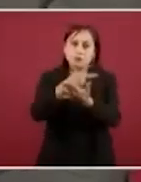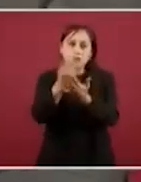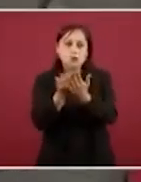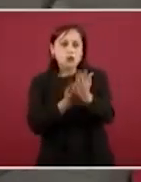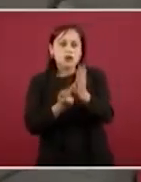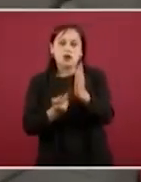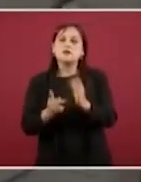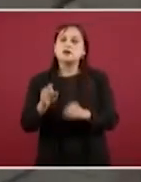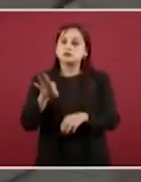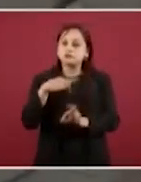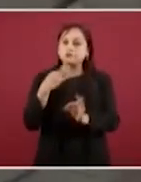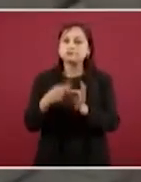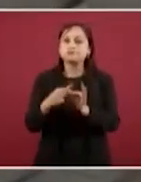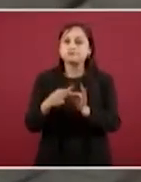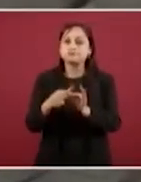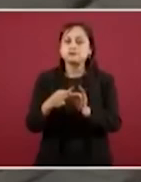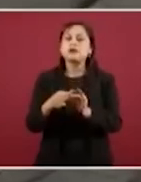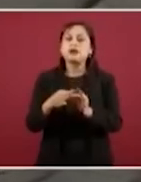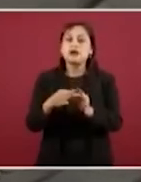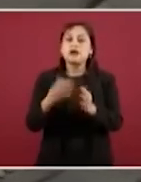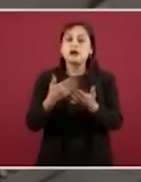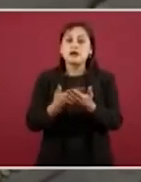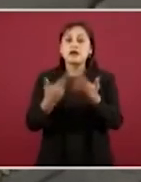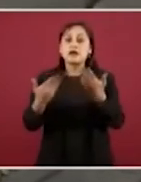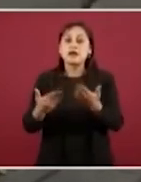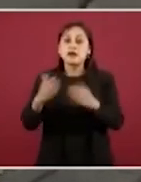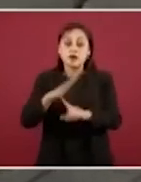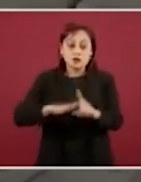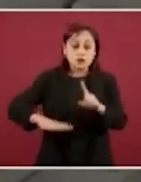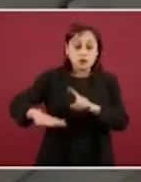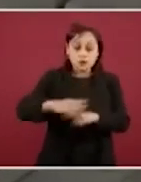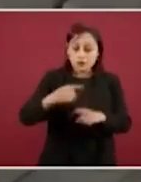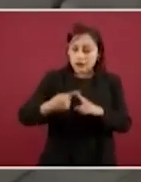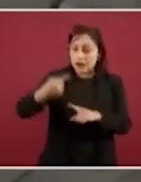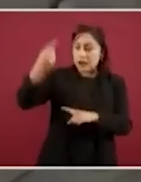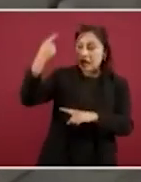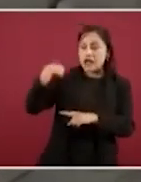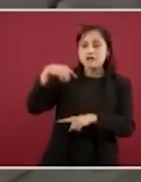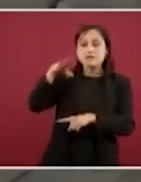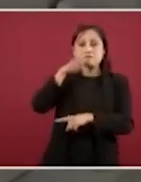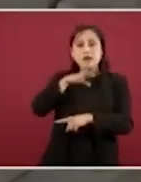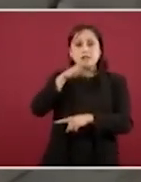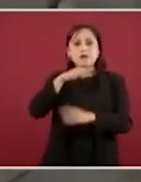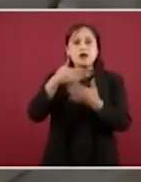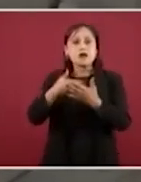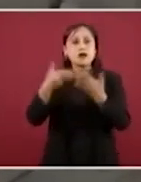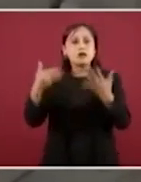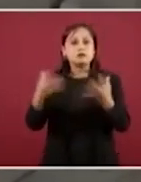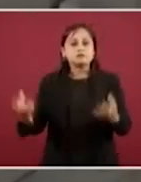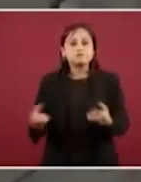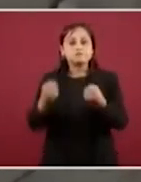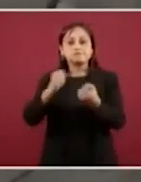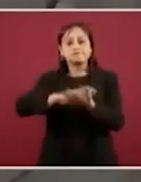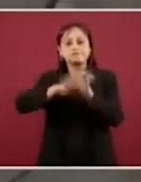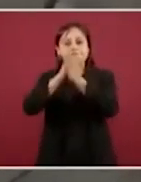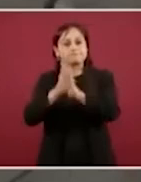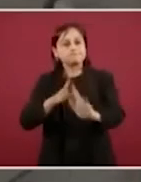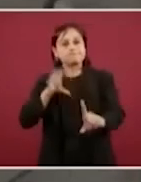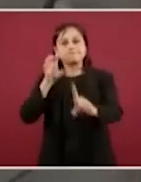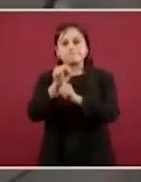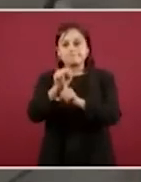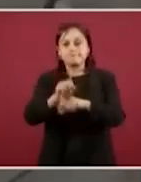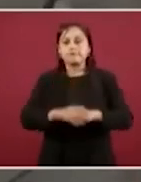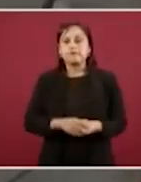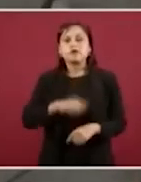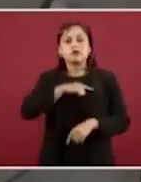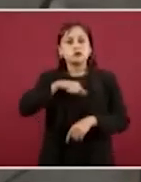la deuda social en una historia de transformación y éxito. Vamos a seguir